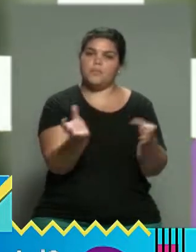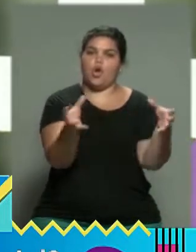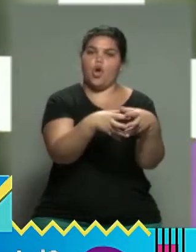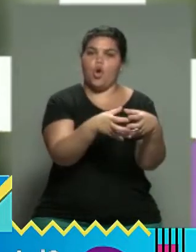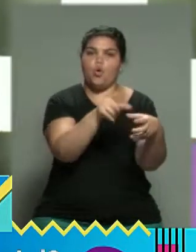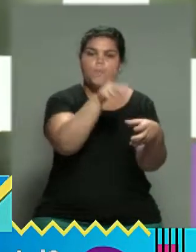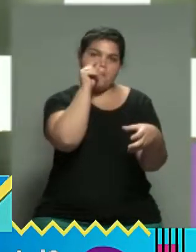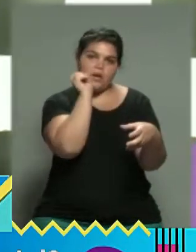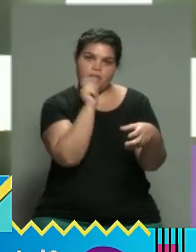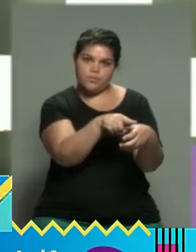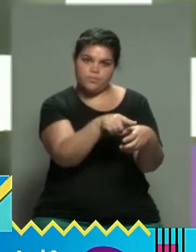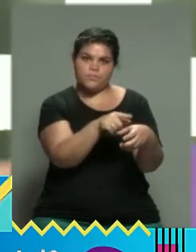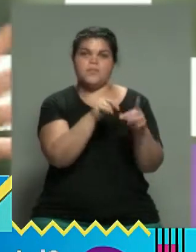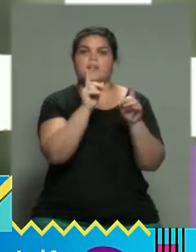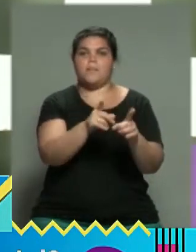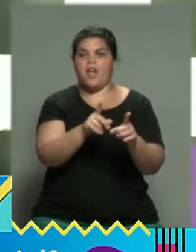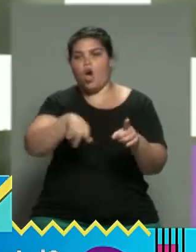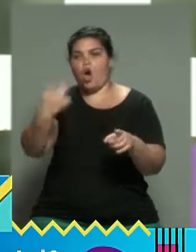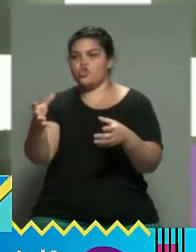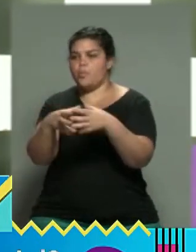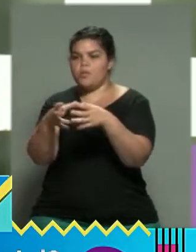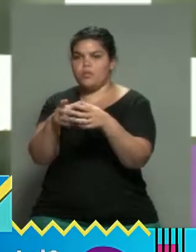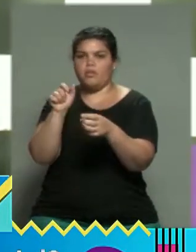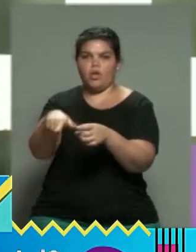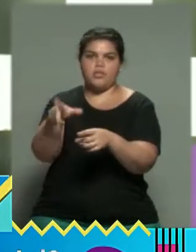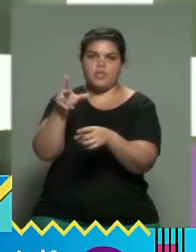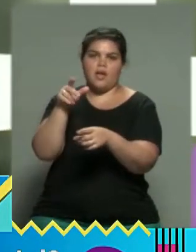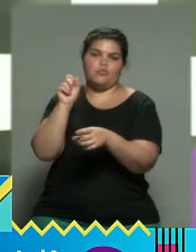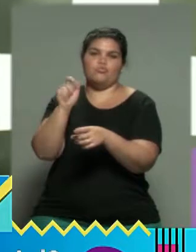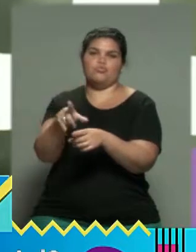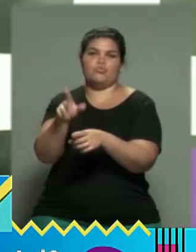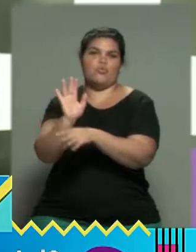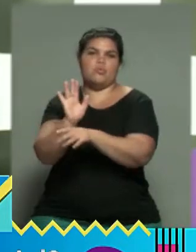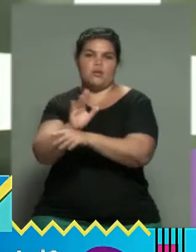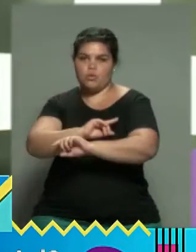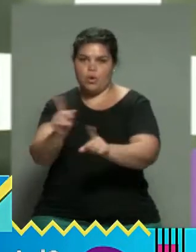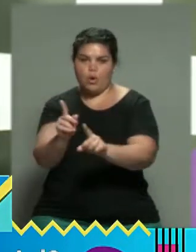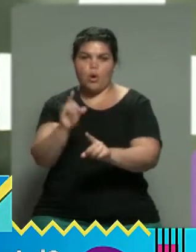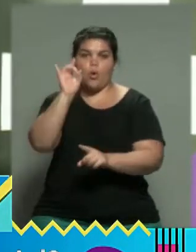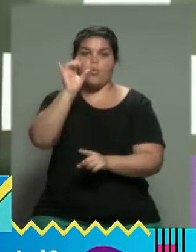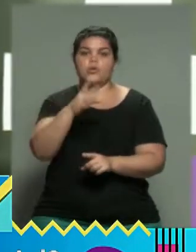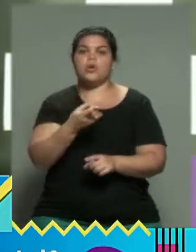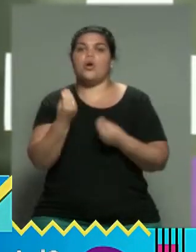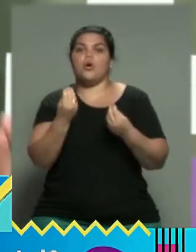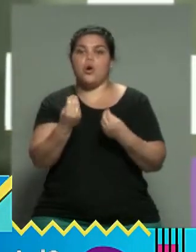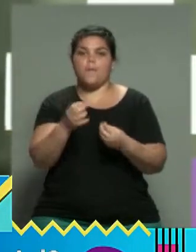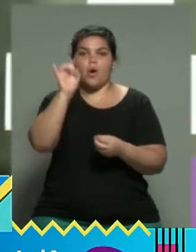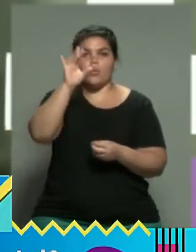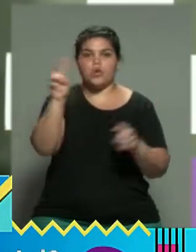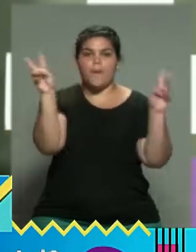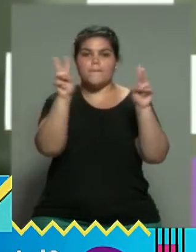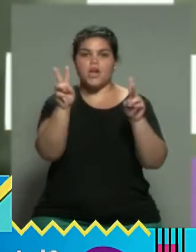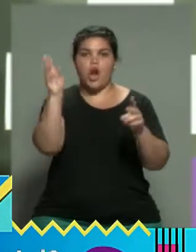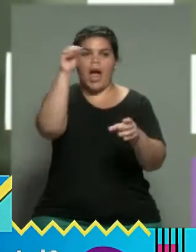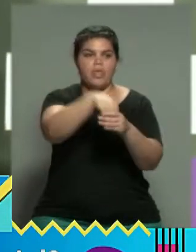cómo queda por fuera otro partido político, y a veces esta idea de que la justicia social solo puede existir a partir del peronismo, por ejemplo. Esto ya